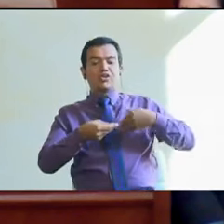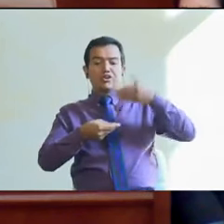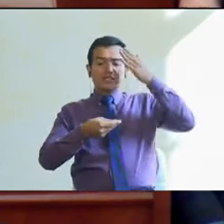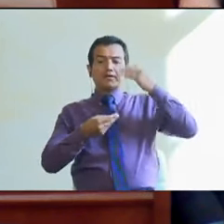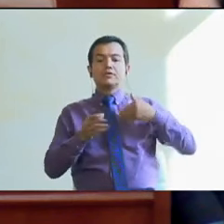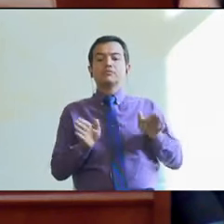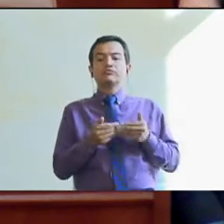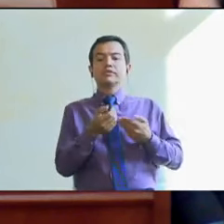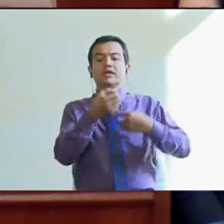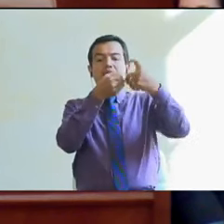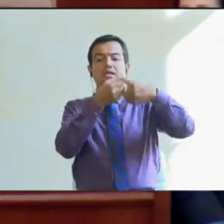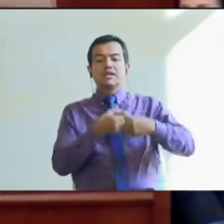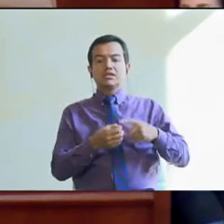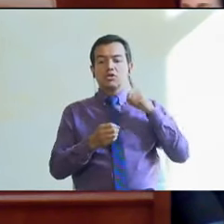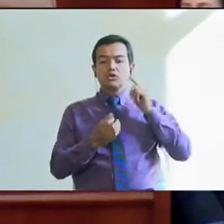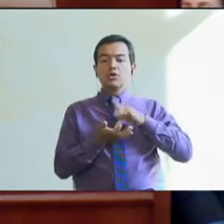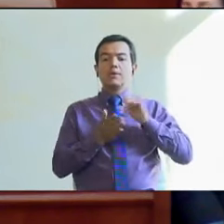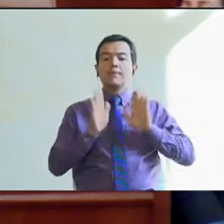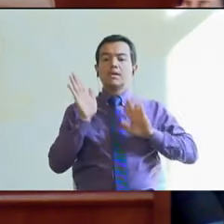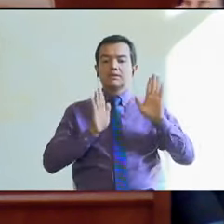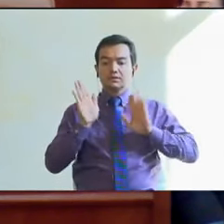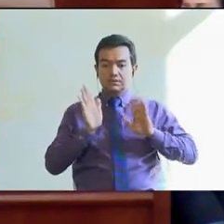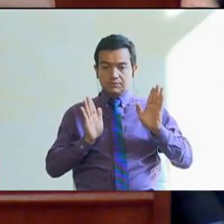registro del uso de la palabra